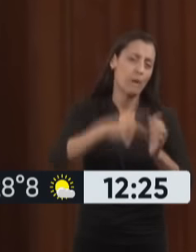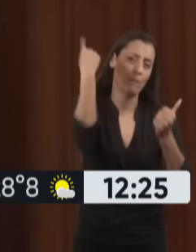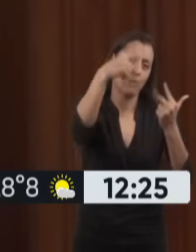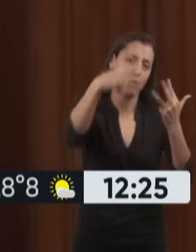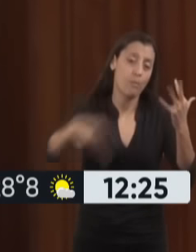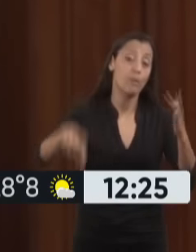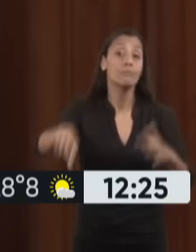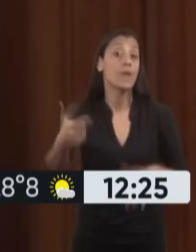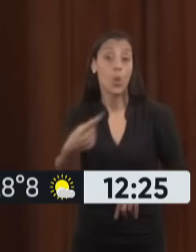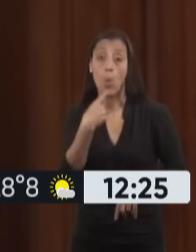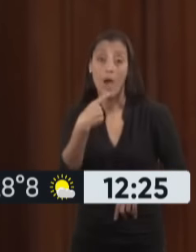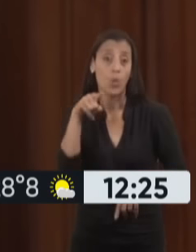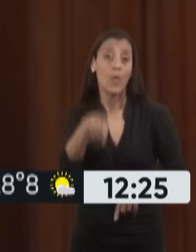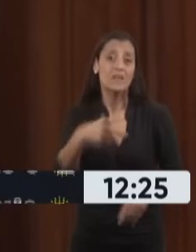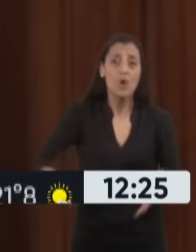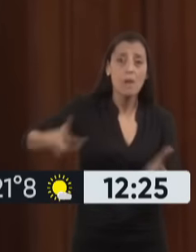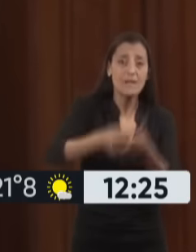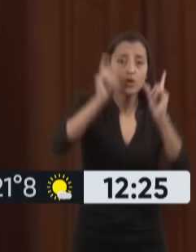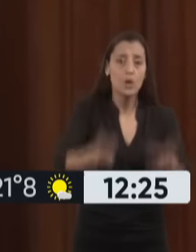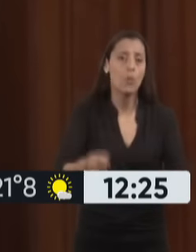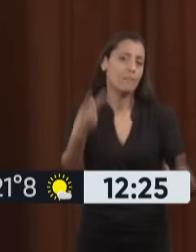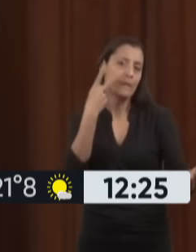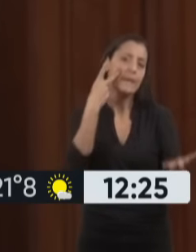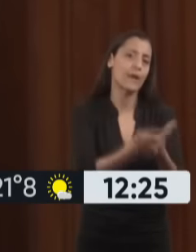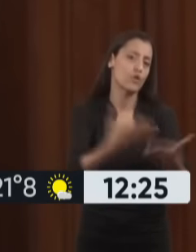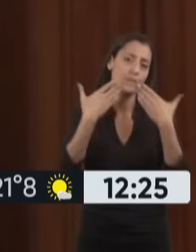es sin duda una tarea digna de reconocimiento.